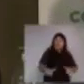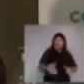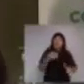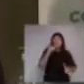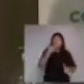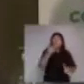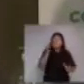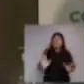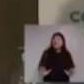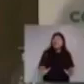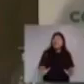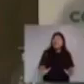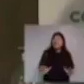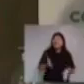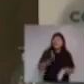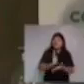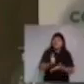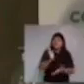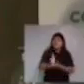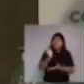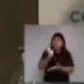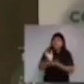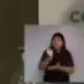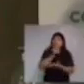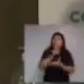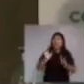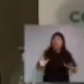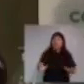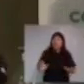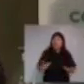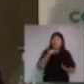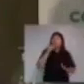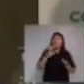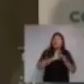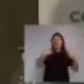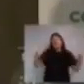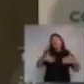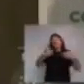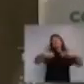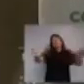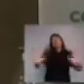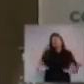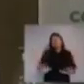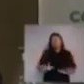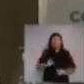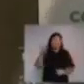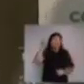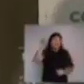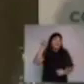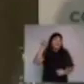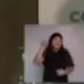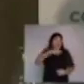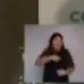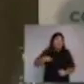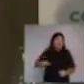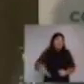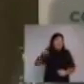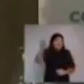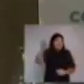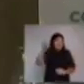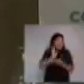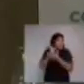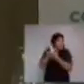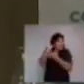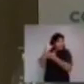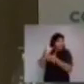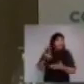Todavía China no levantó, lleva 3 meses y no levantó la cuarentena aunque ya controlaron la situación. No lo sé. De modo